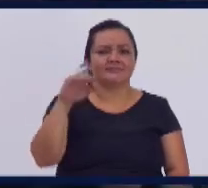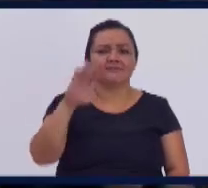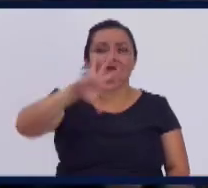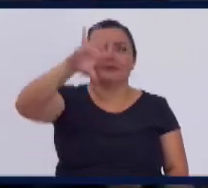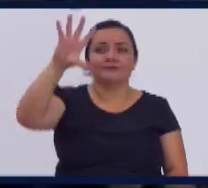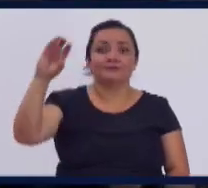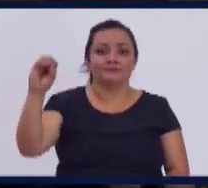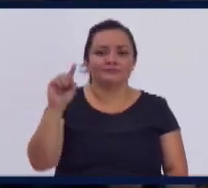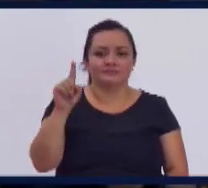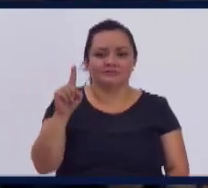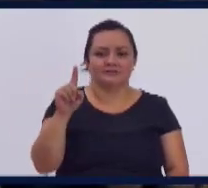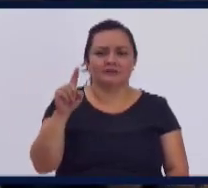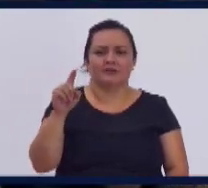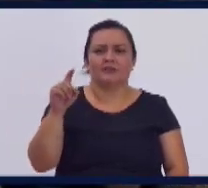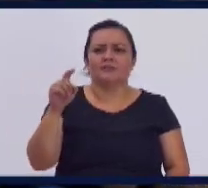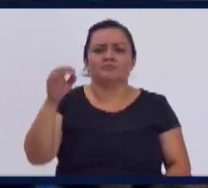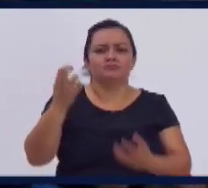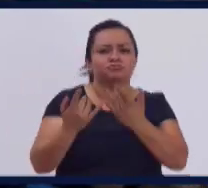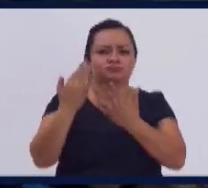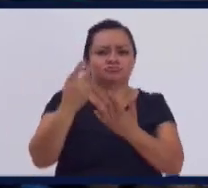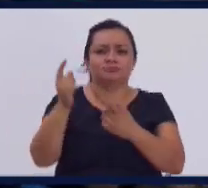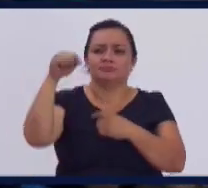y hoy está cayendo nieve.